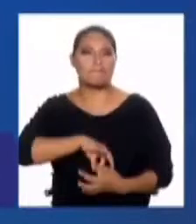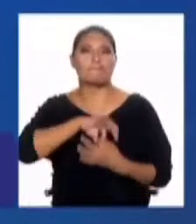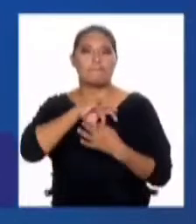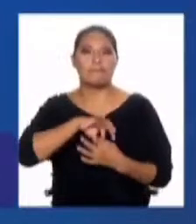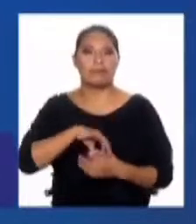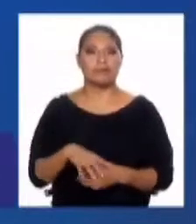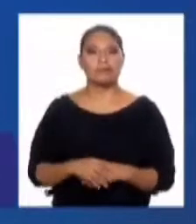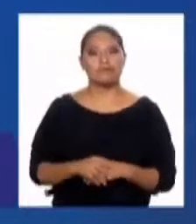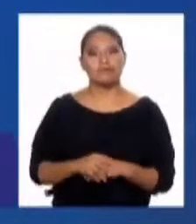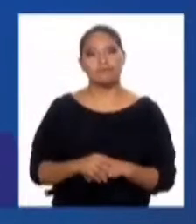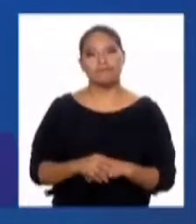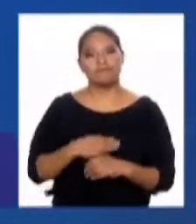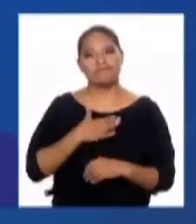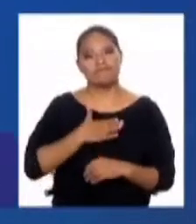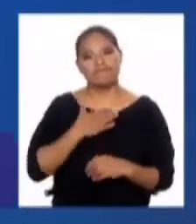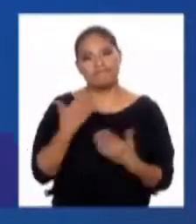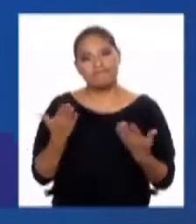¿no?